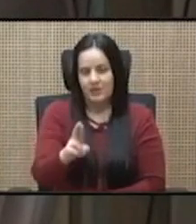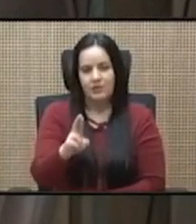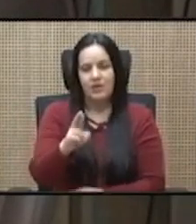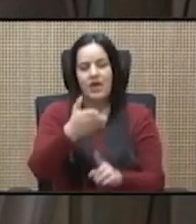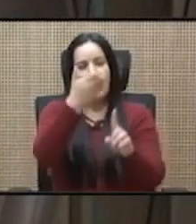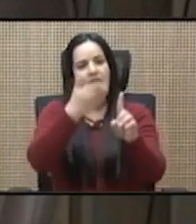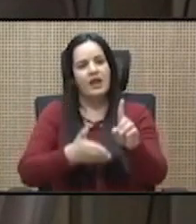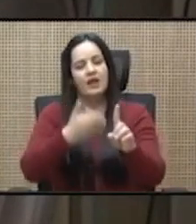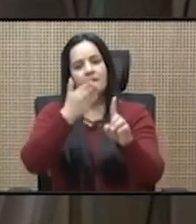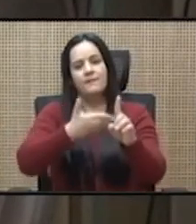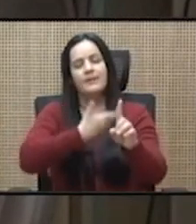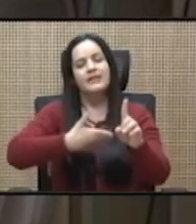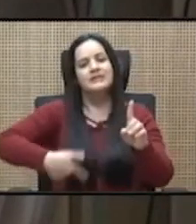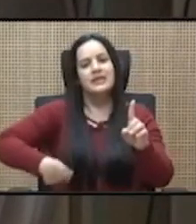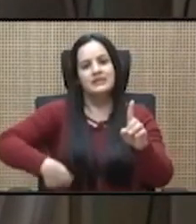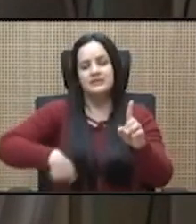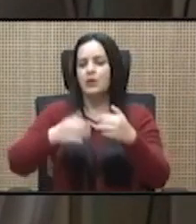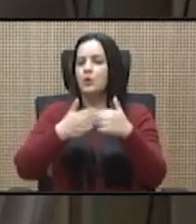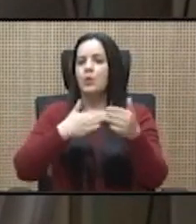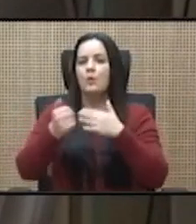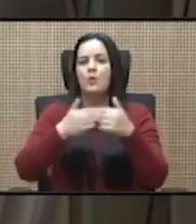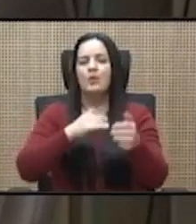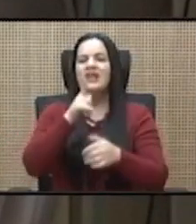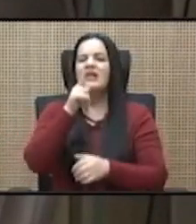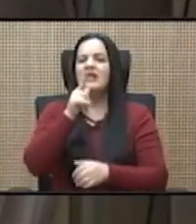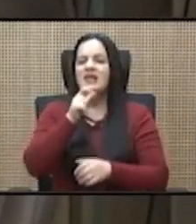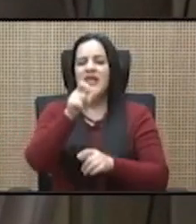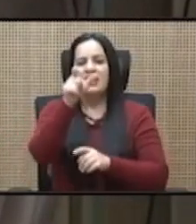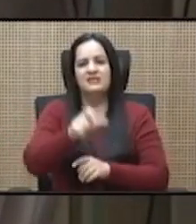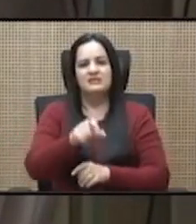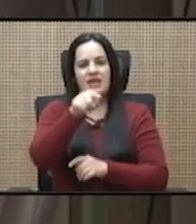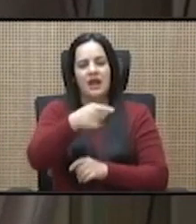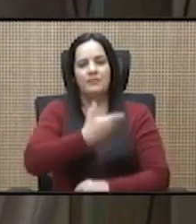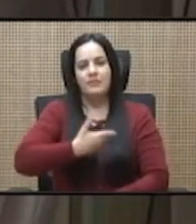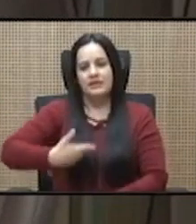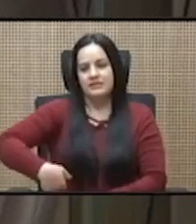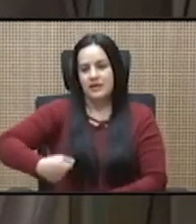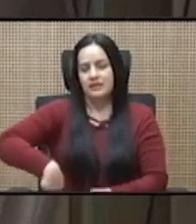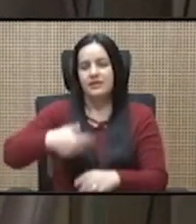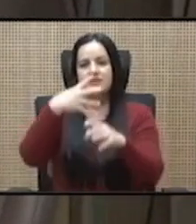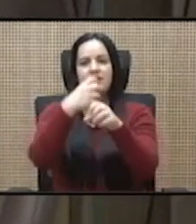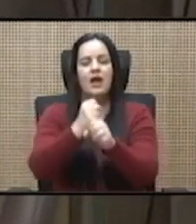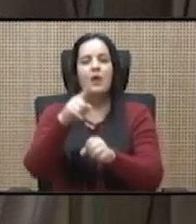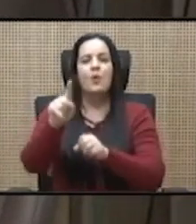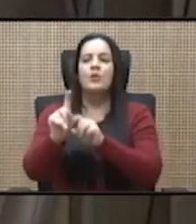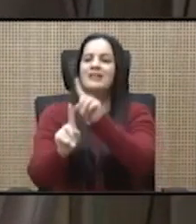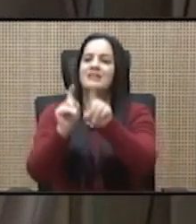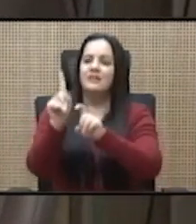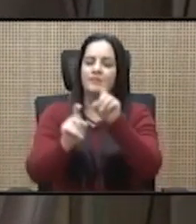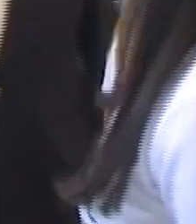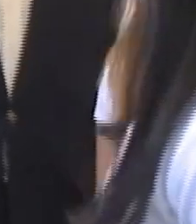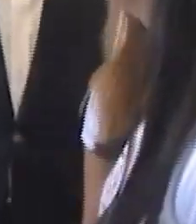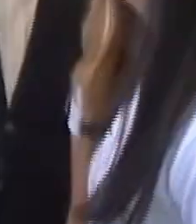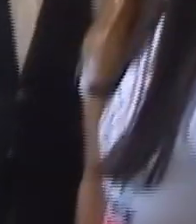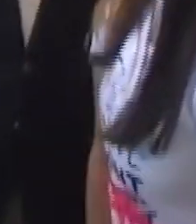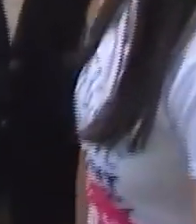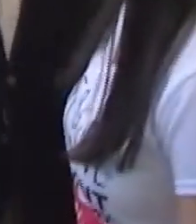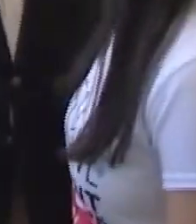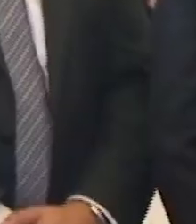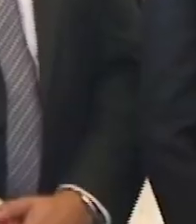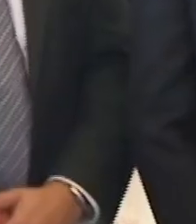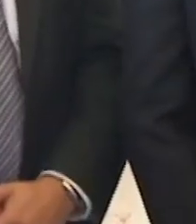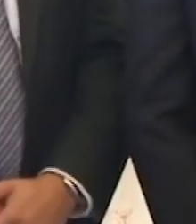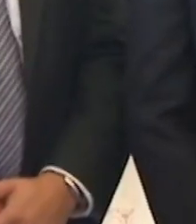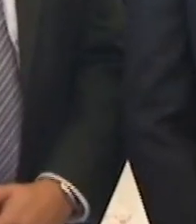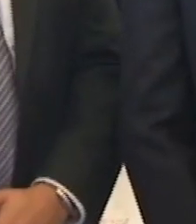ocupe, a la investidura de la presidencia de la República, que se realice una interpelación velada. Luego de esta